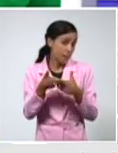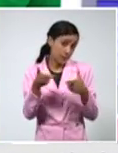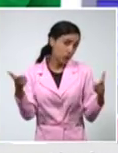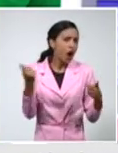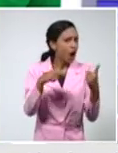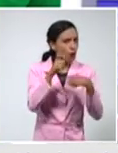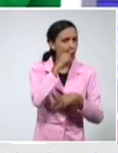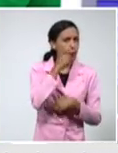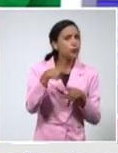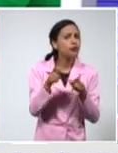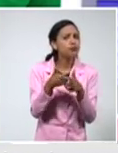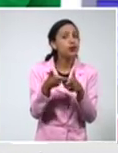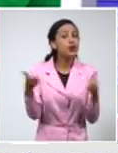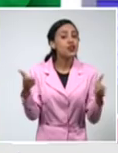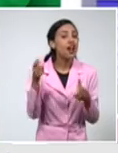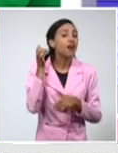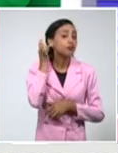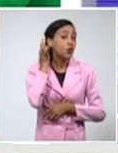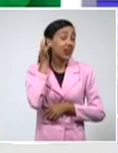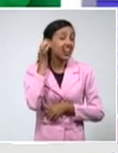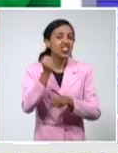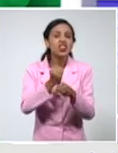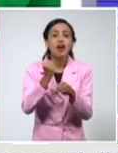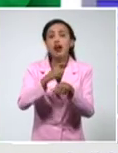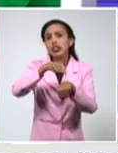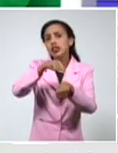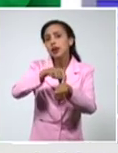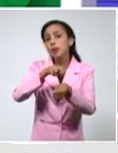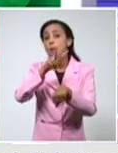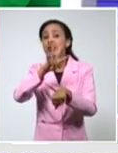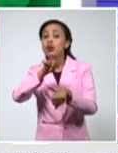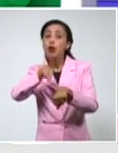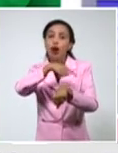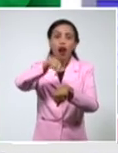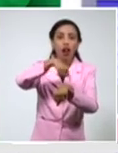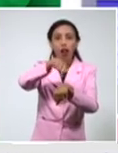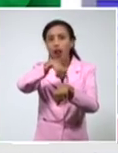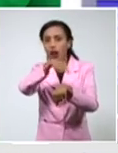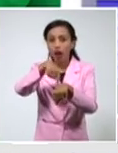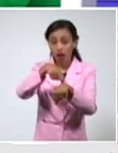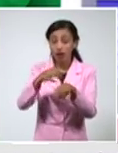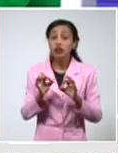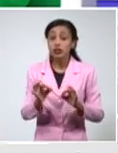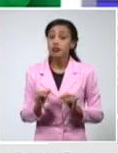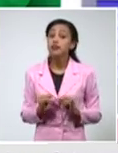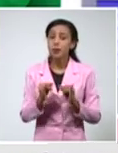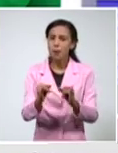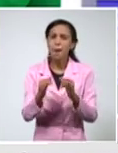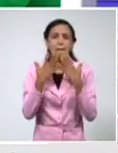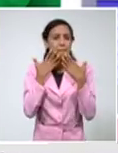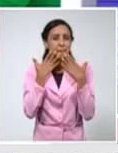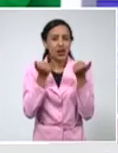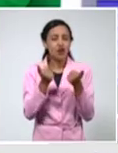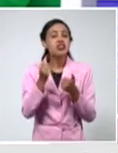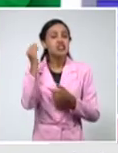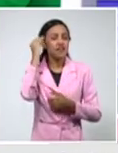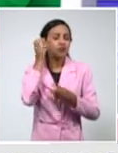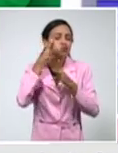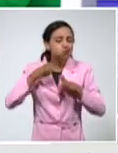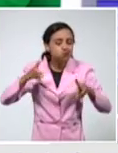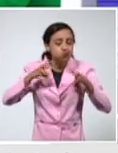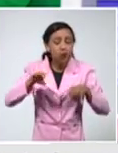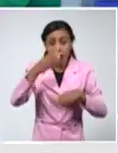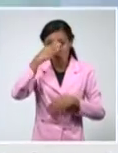trabajan 24 horas generalmente. Eso permitió que se diagnosticaran en Cuba en el día de